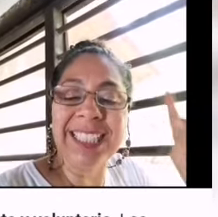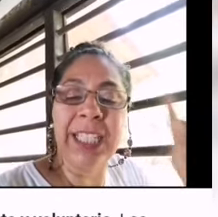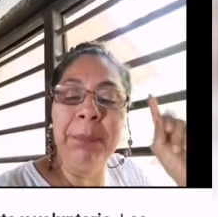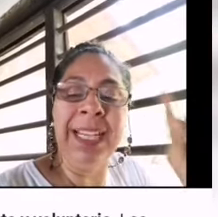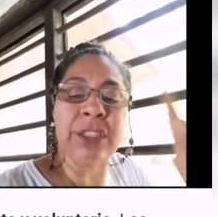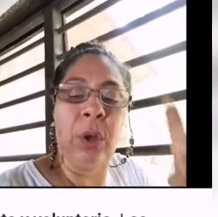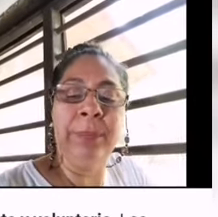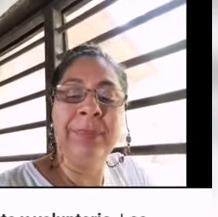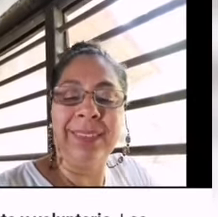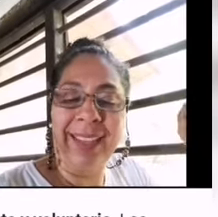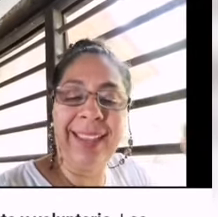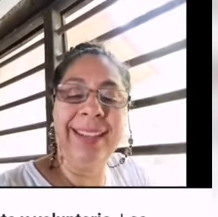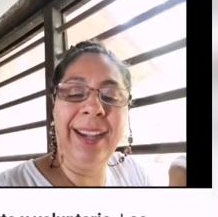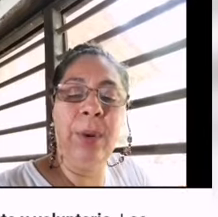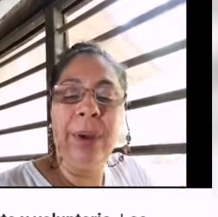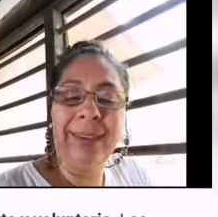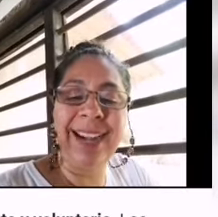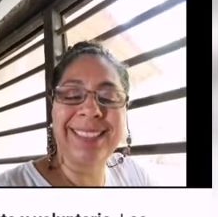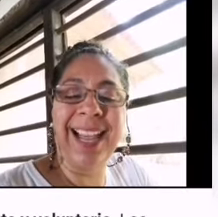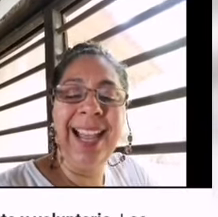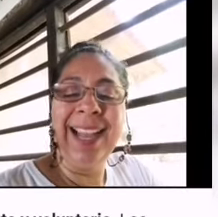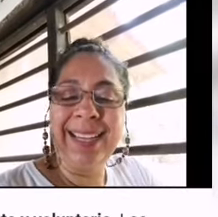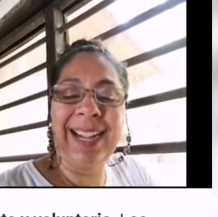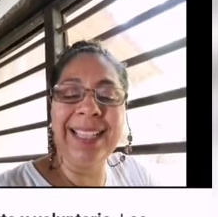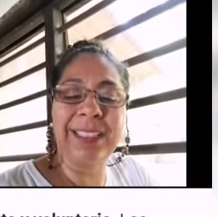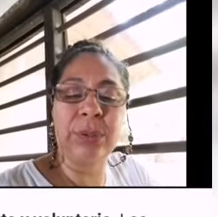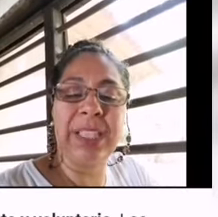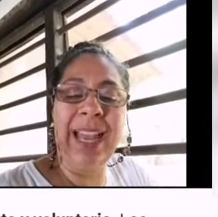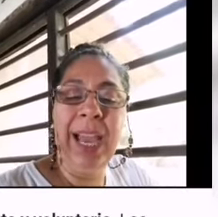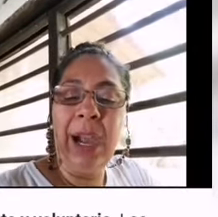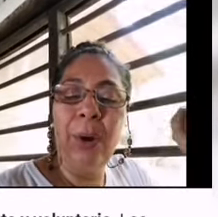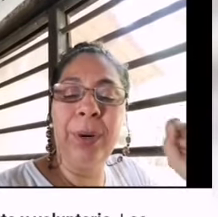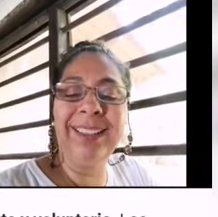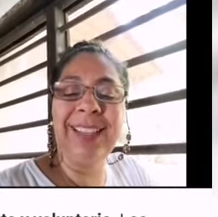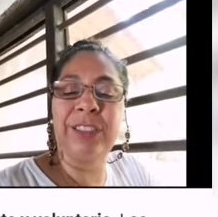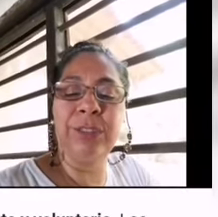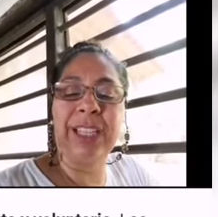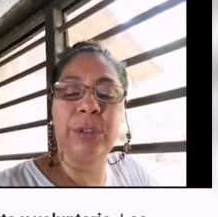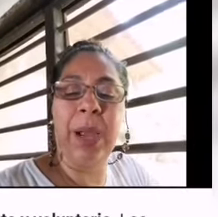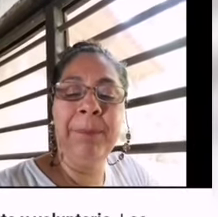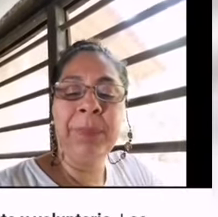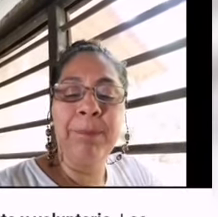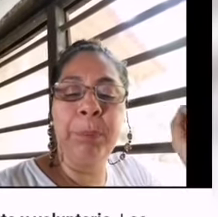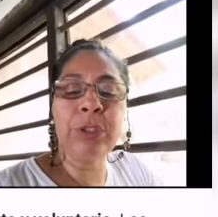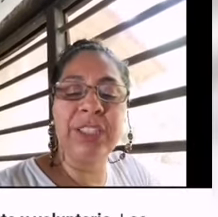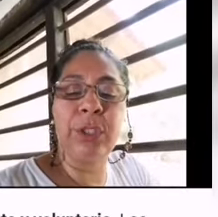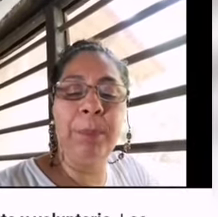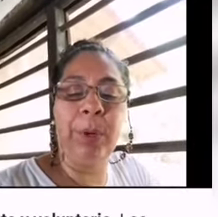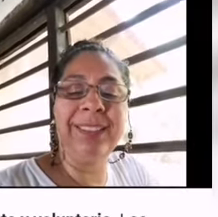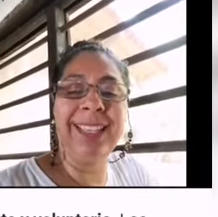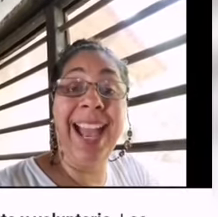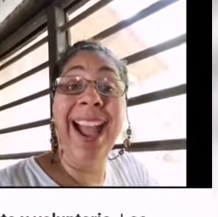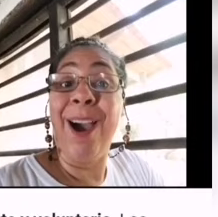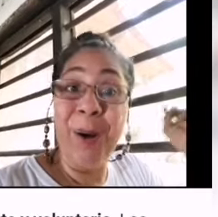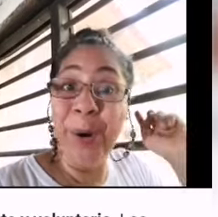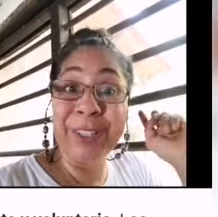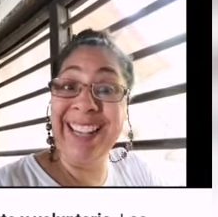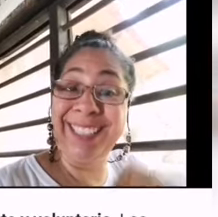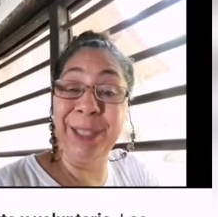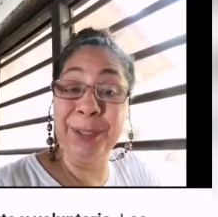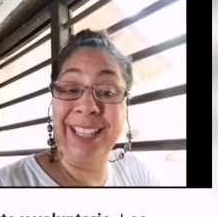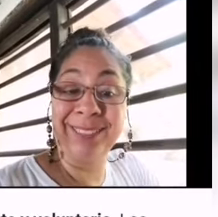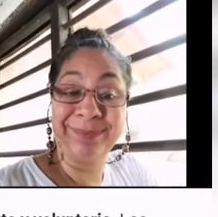sin discriminación de género, raza, clase social, orientación sexual, posición política